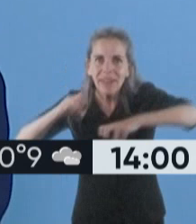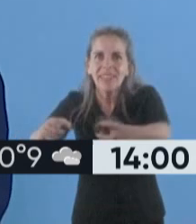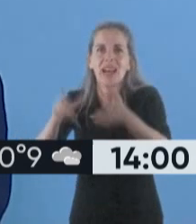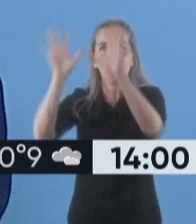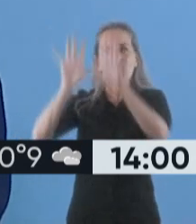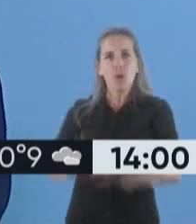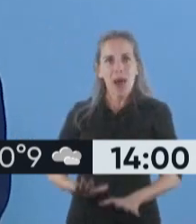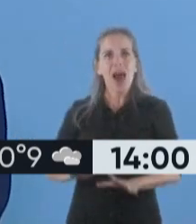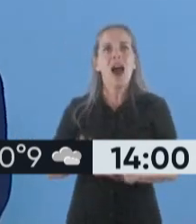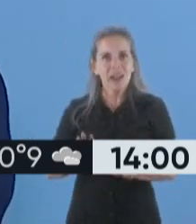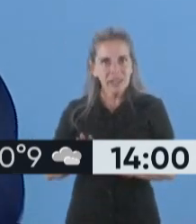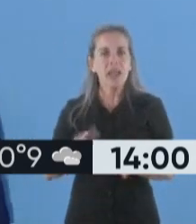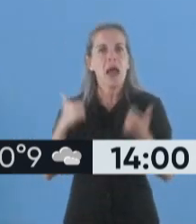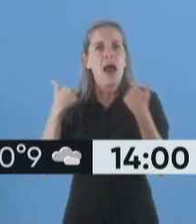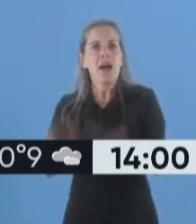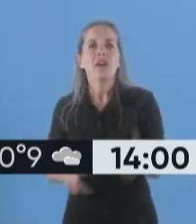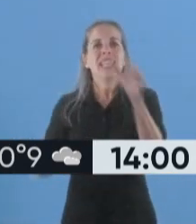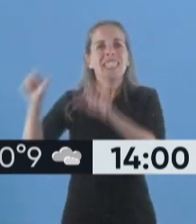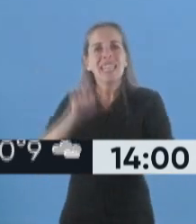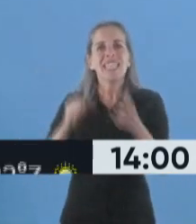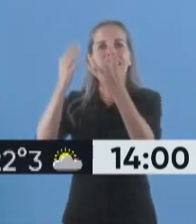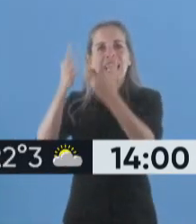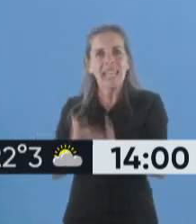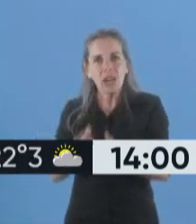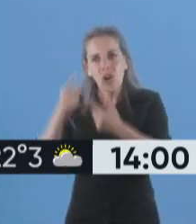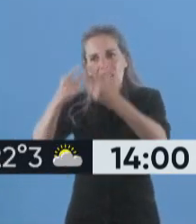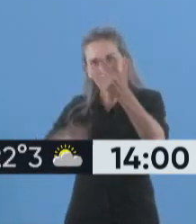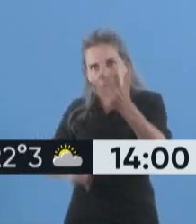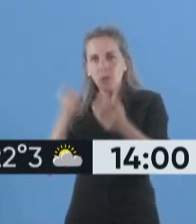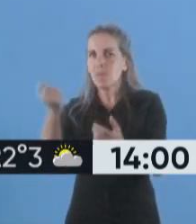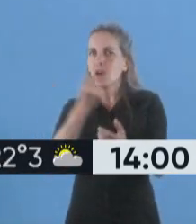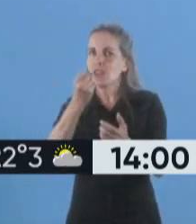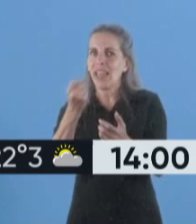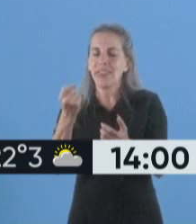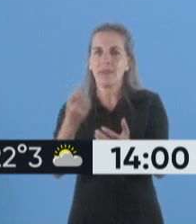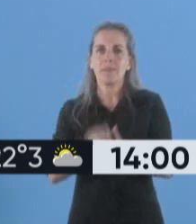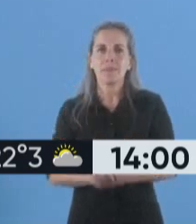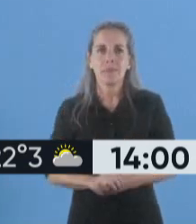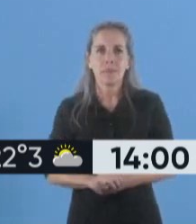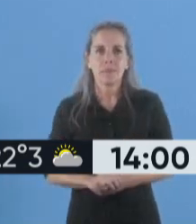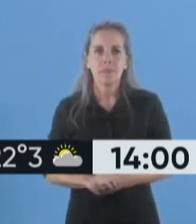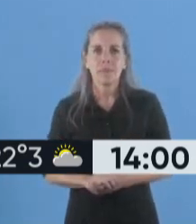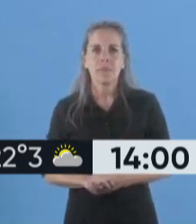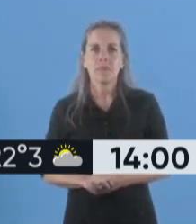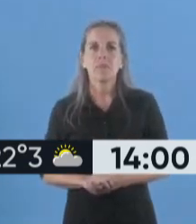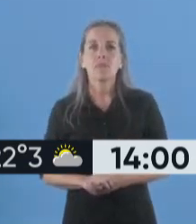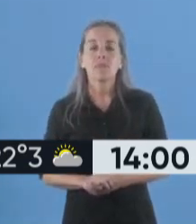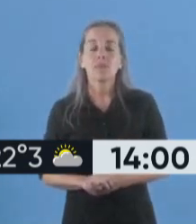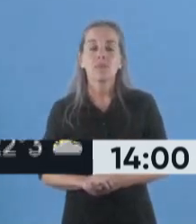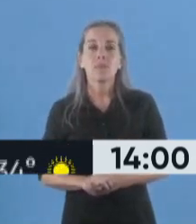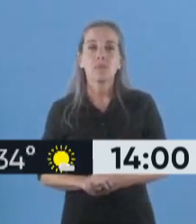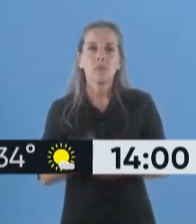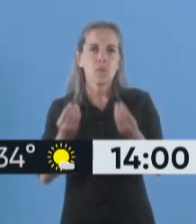de desarrollar ciencia y tecnología. Eso es lo que nos distingue. Y muchos han